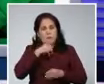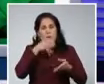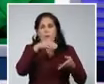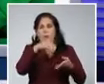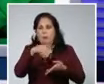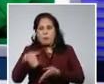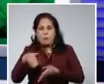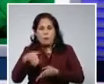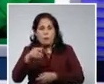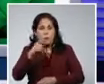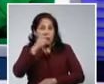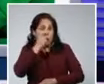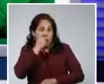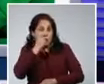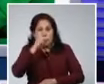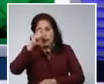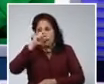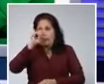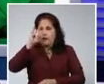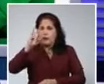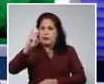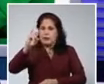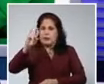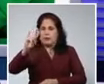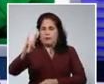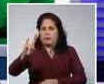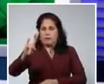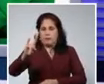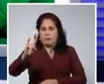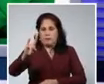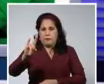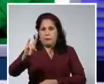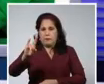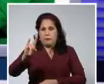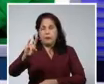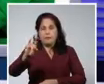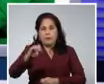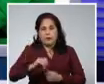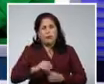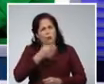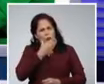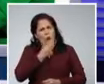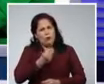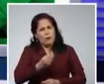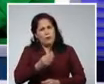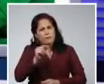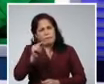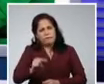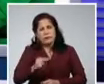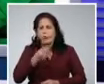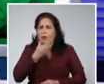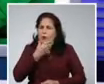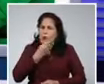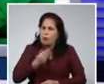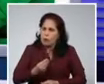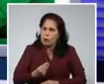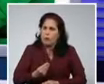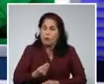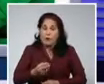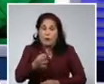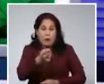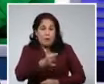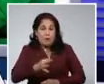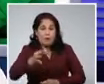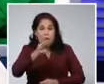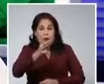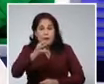un paciente de 69 años de edad, pudiéramos decir que es relativamente joven, del municipio Viñales,